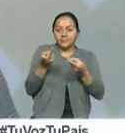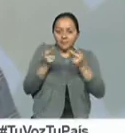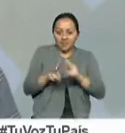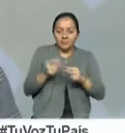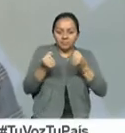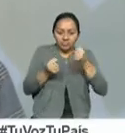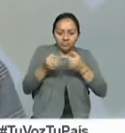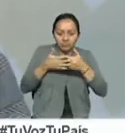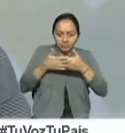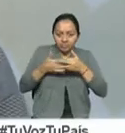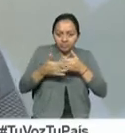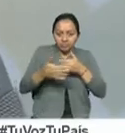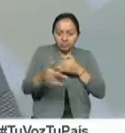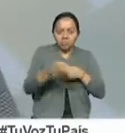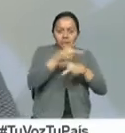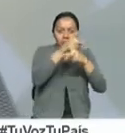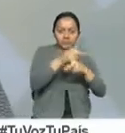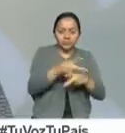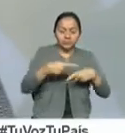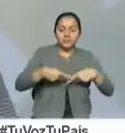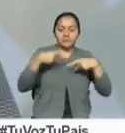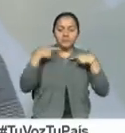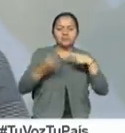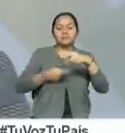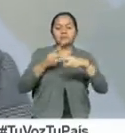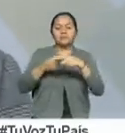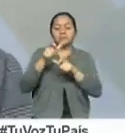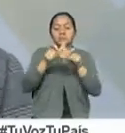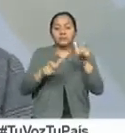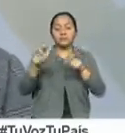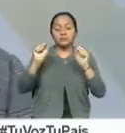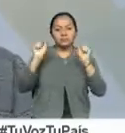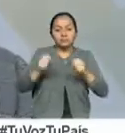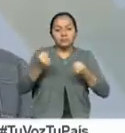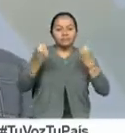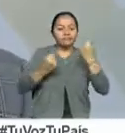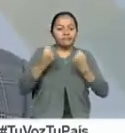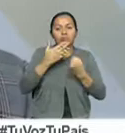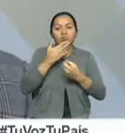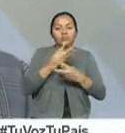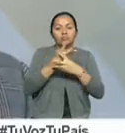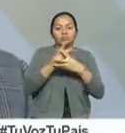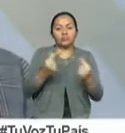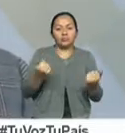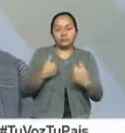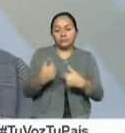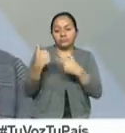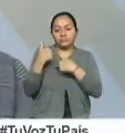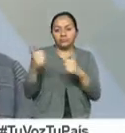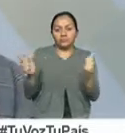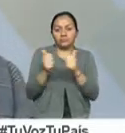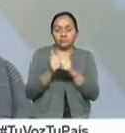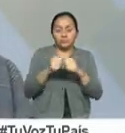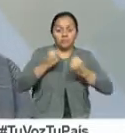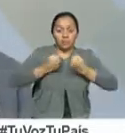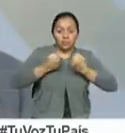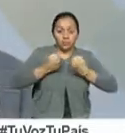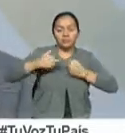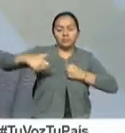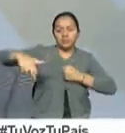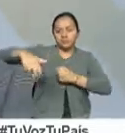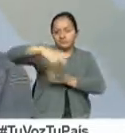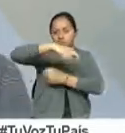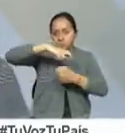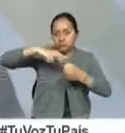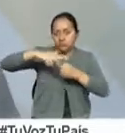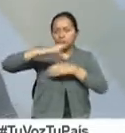conducir el vehículo precautelando su vida propia, pero de las personas que también conduce. Somos corresponsables los peatones, somos corresponsables los ciudadanos,